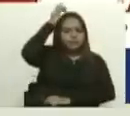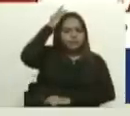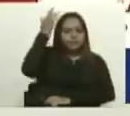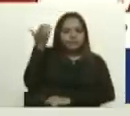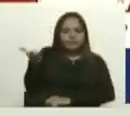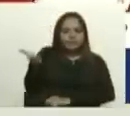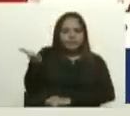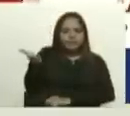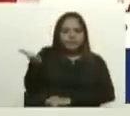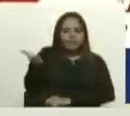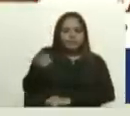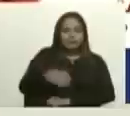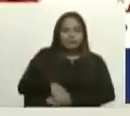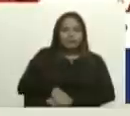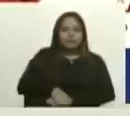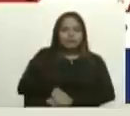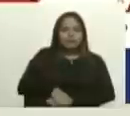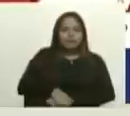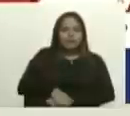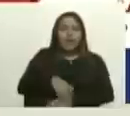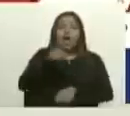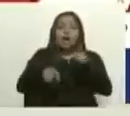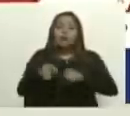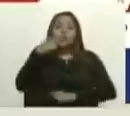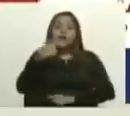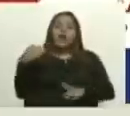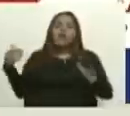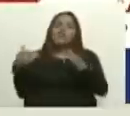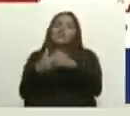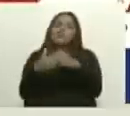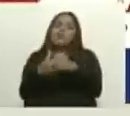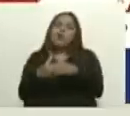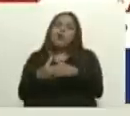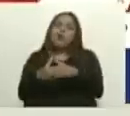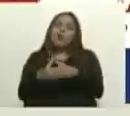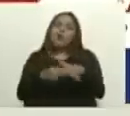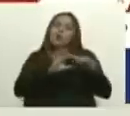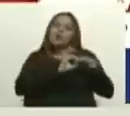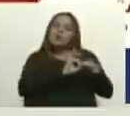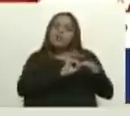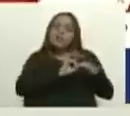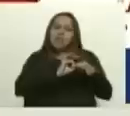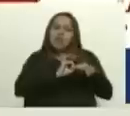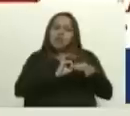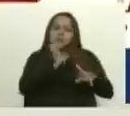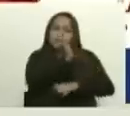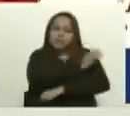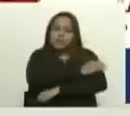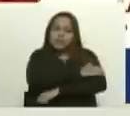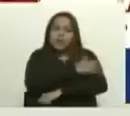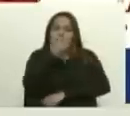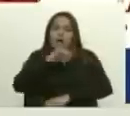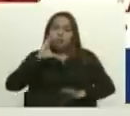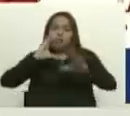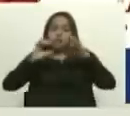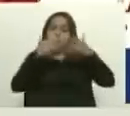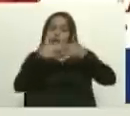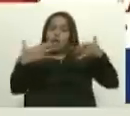por Donald Trump. Inclusive ya parece que la plataforma unitaria sacó un